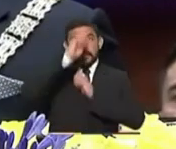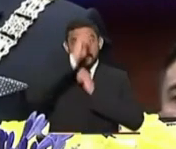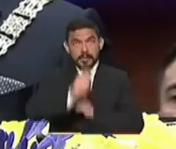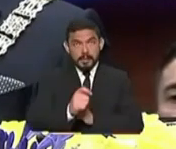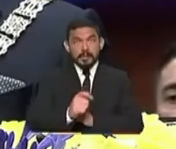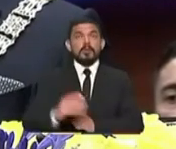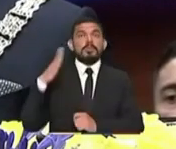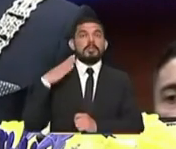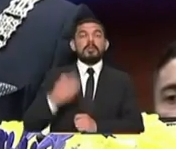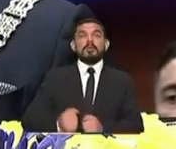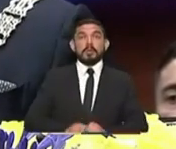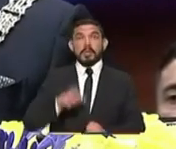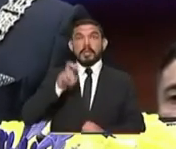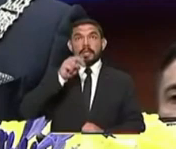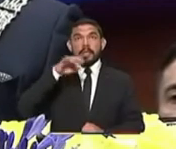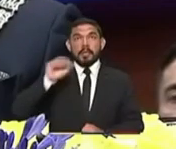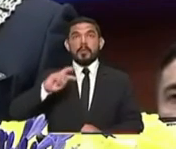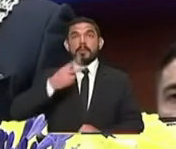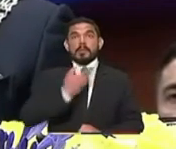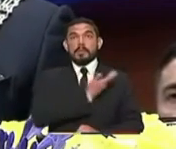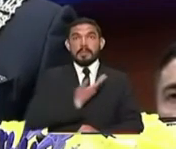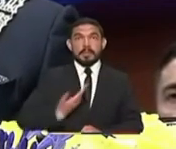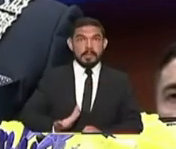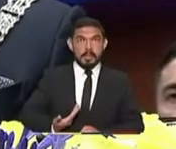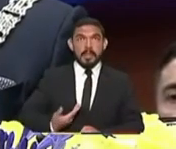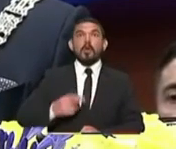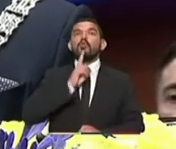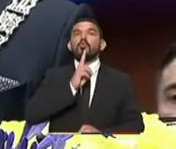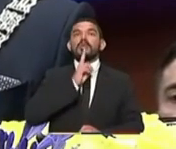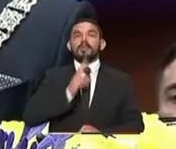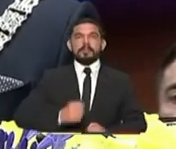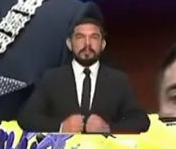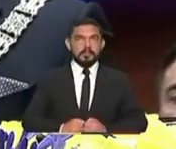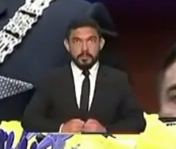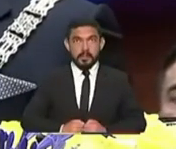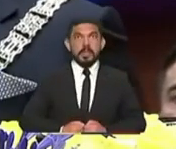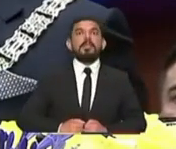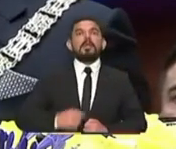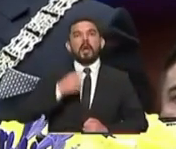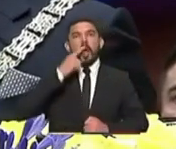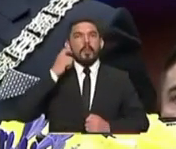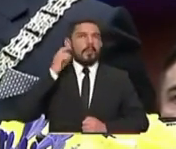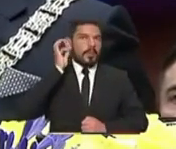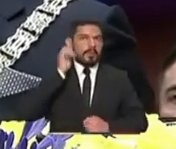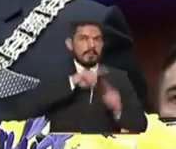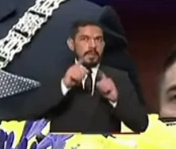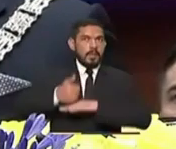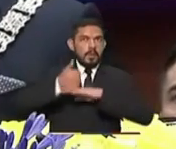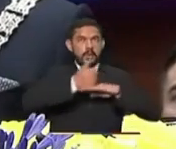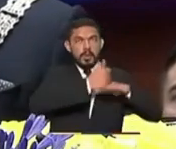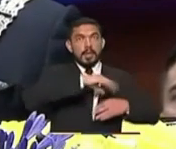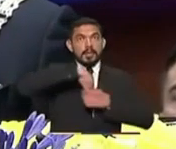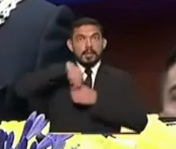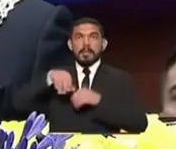Excelentísimo señor Renato Florentino, vicepresidente de la República de Honduras. Señoras y señores cancilleres,